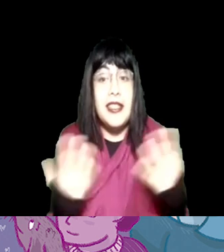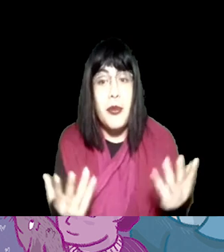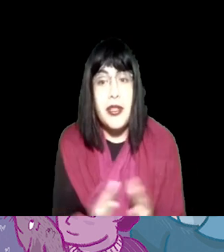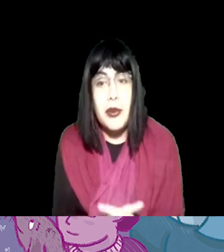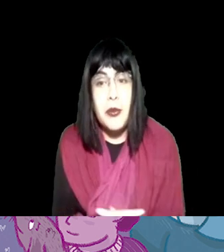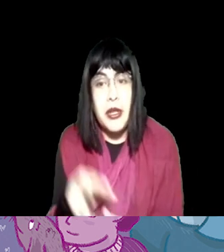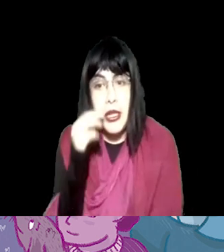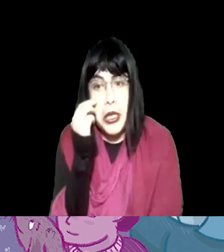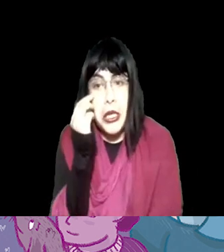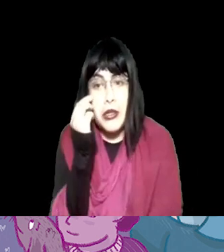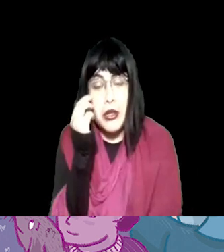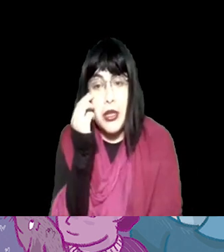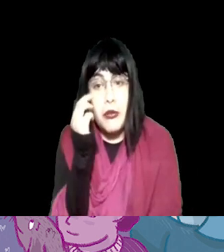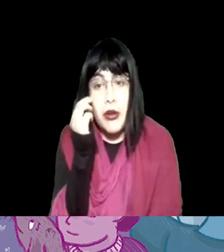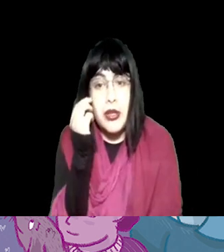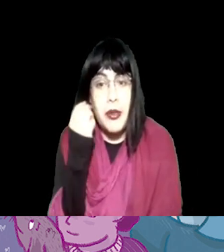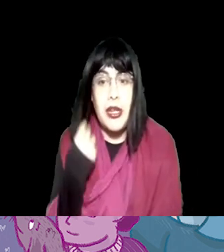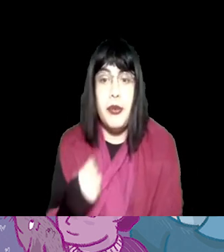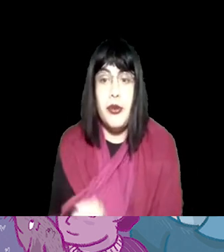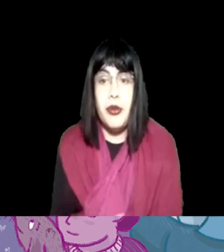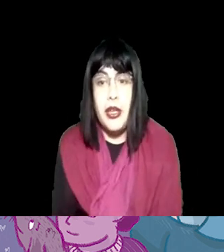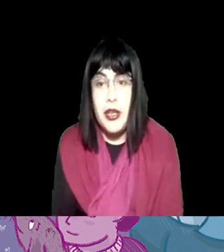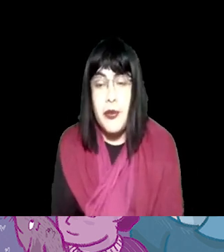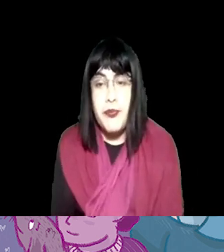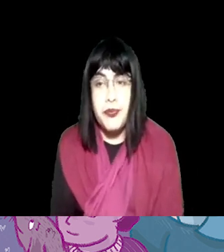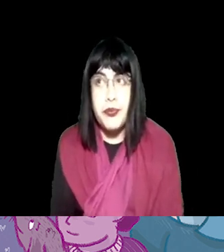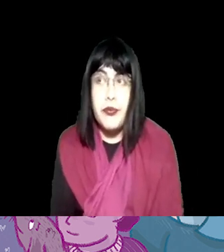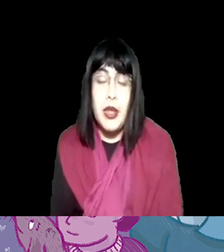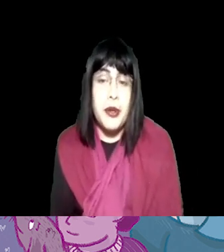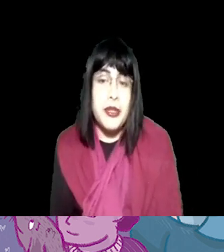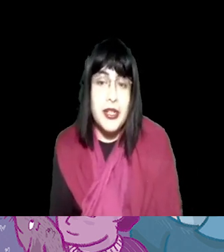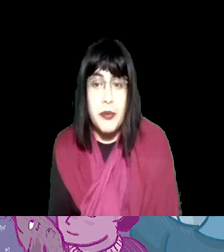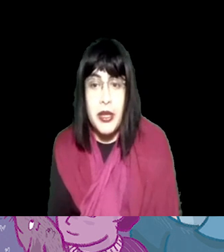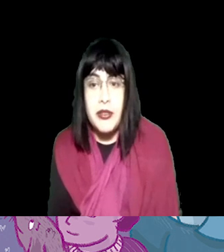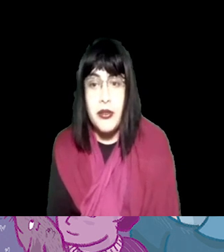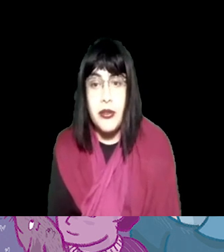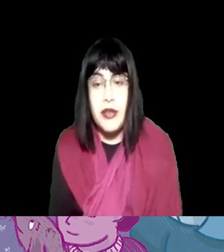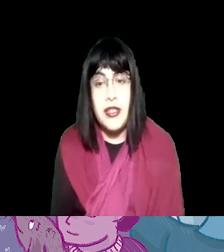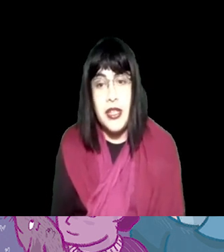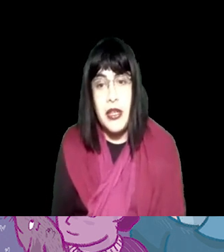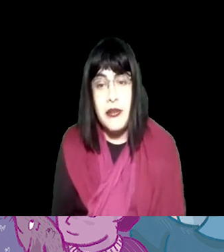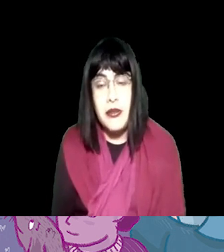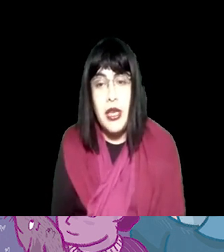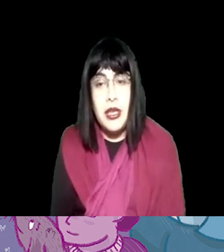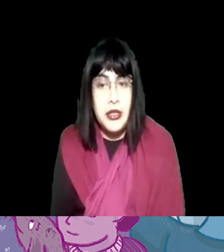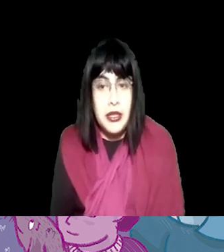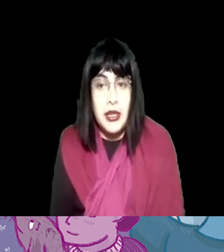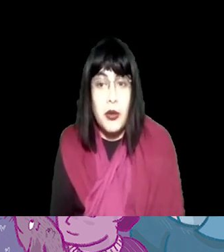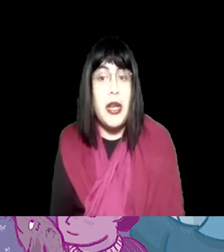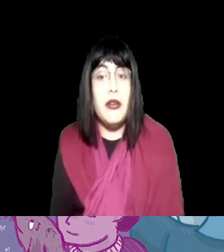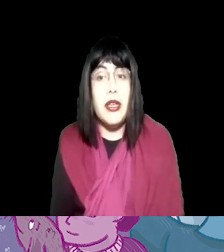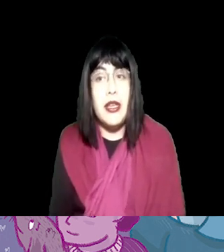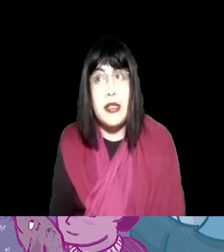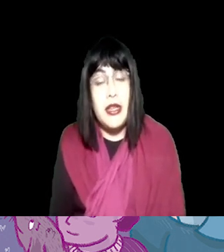Que han sido, como dijiste tú, parte de UTD de una u otra manera por permitir que este espacio lleve 7 años y